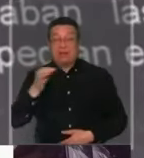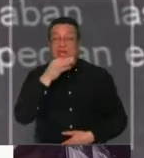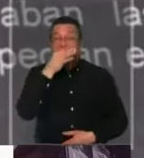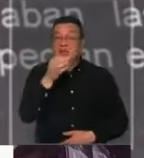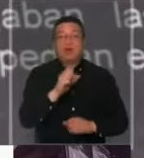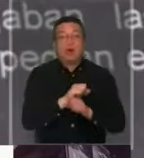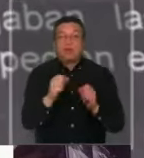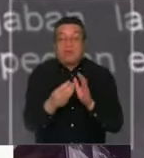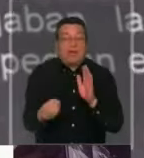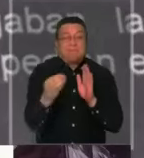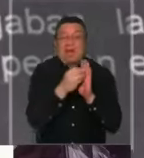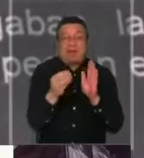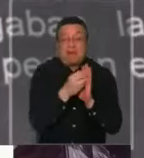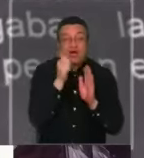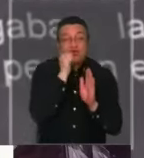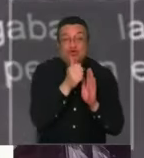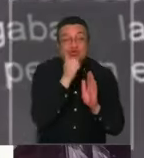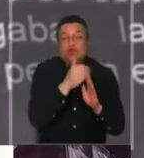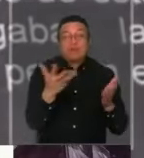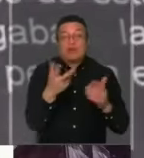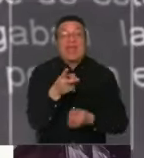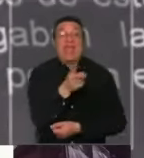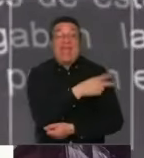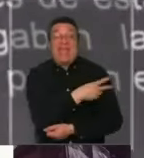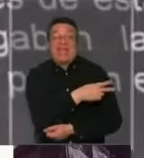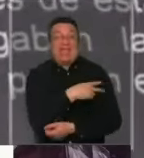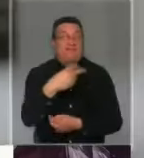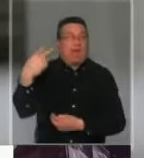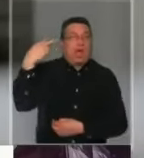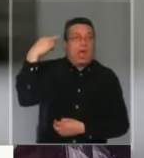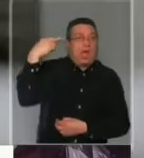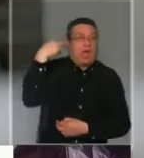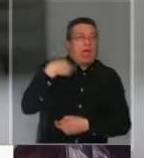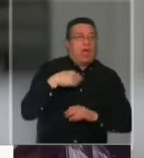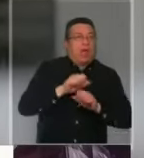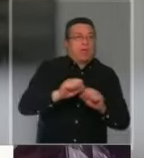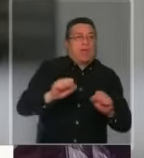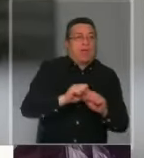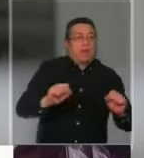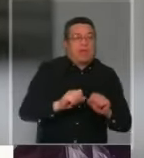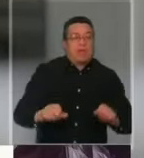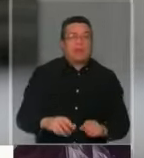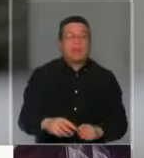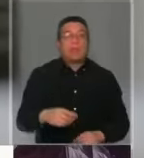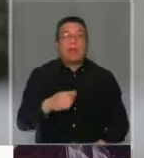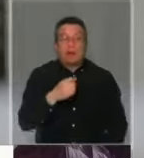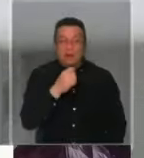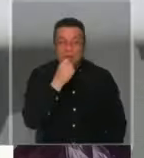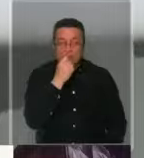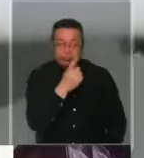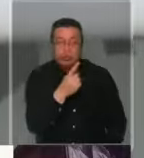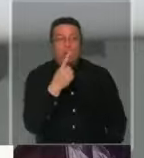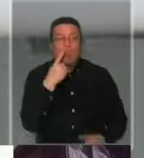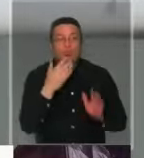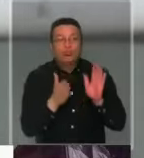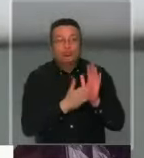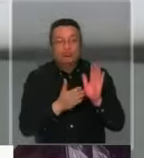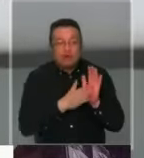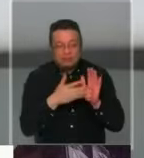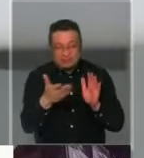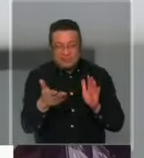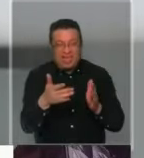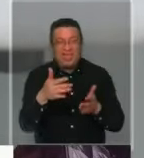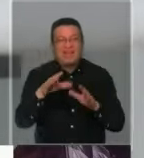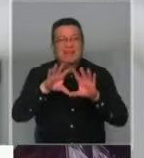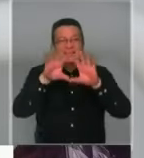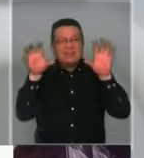más claves únicas diarias ya que su jefa lo tenía en la mira. Una denuncia que demuestra además la debilidad de este sistema.